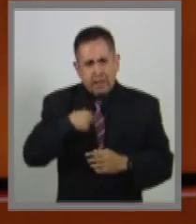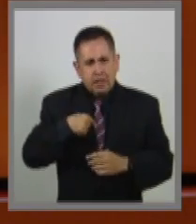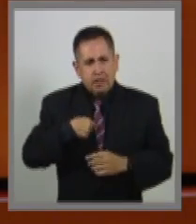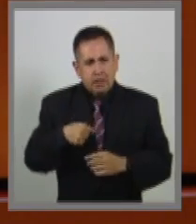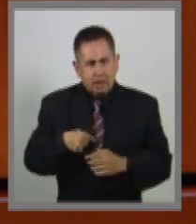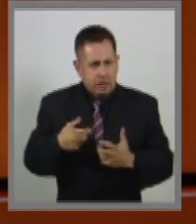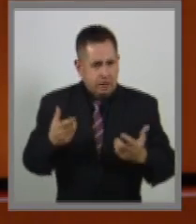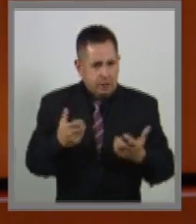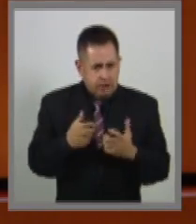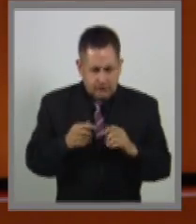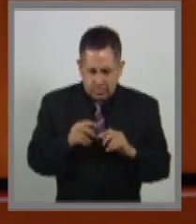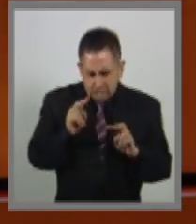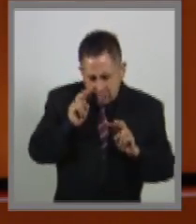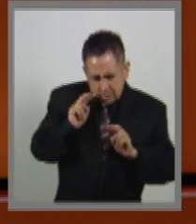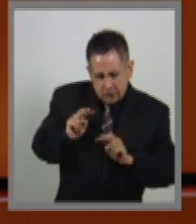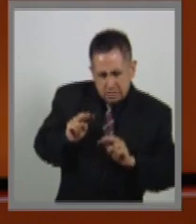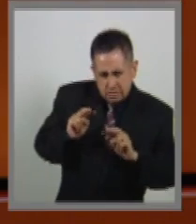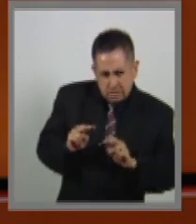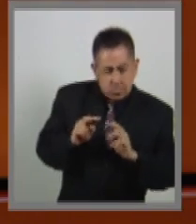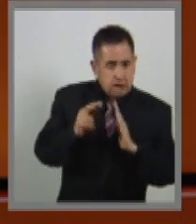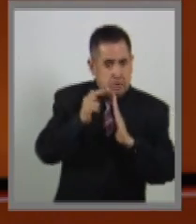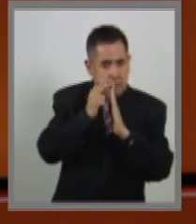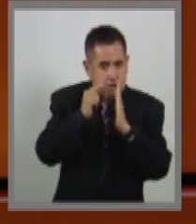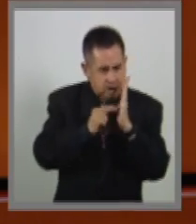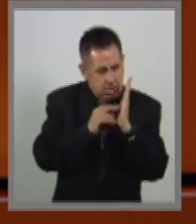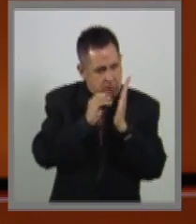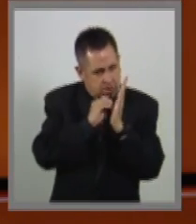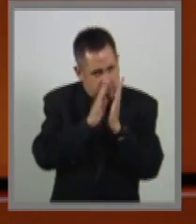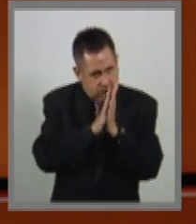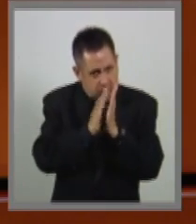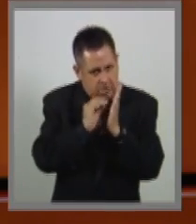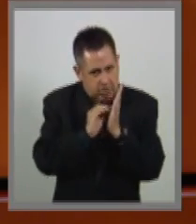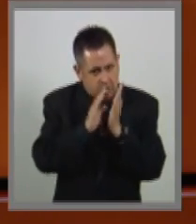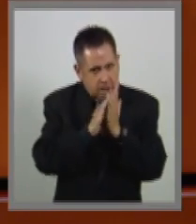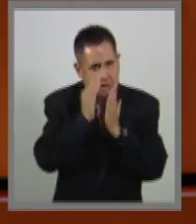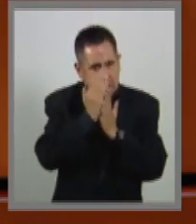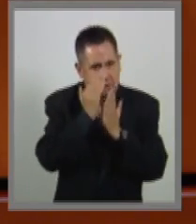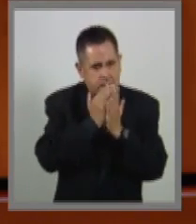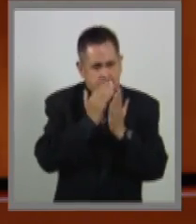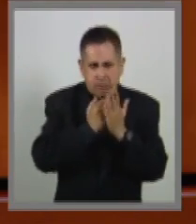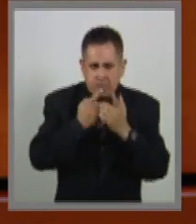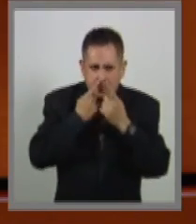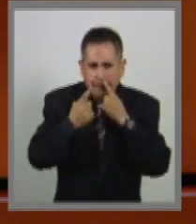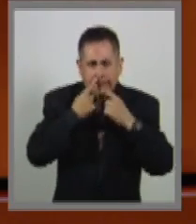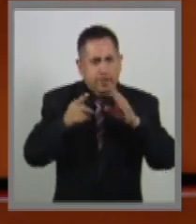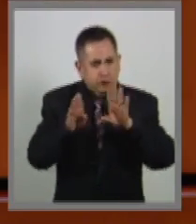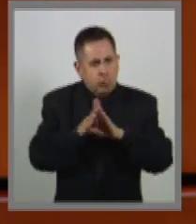llevar paso a paso el reglamento y el proceso legislativo